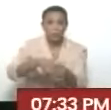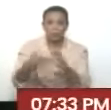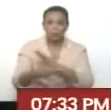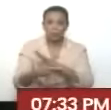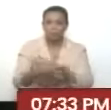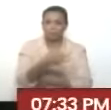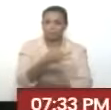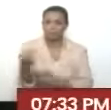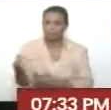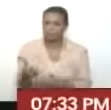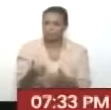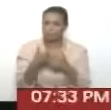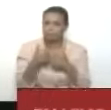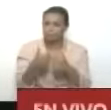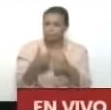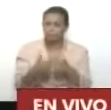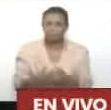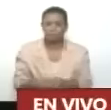tecnológico.